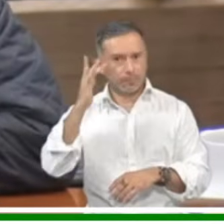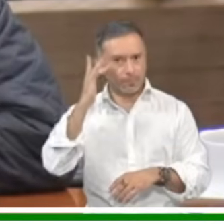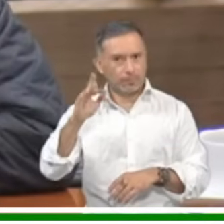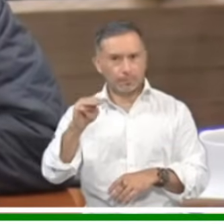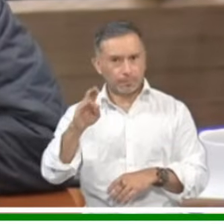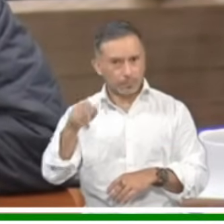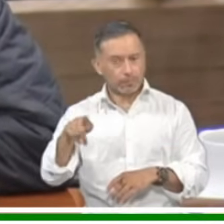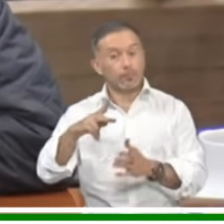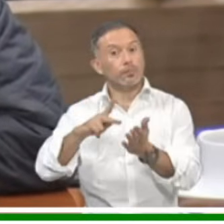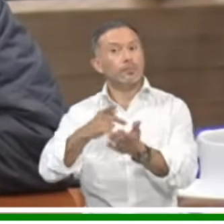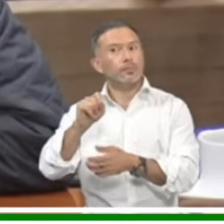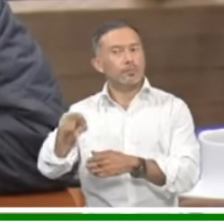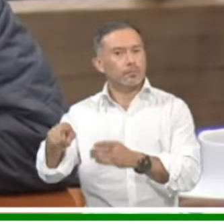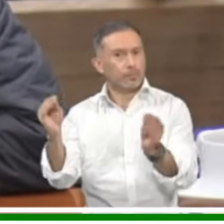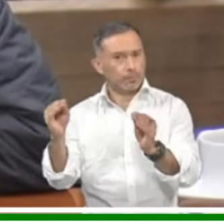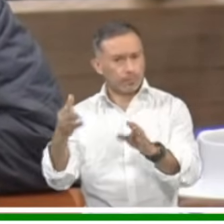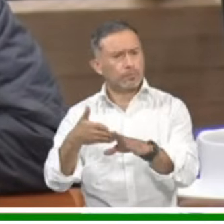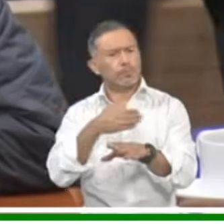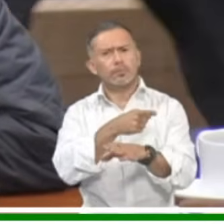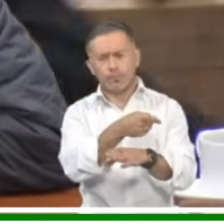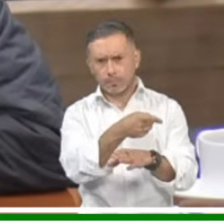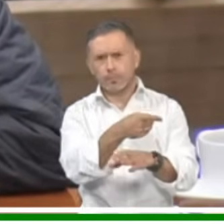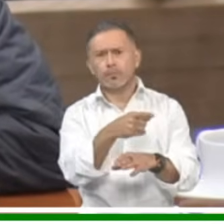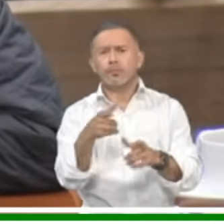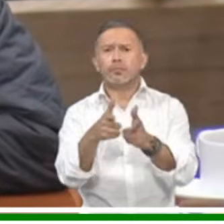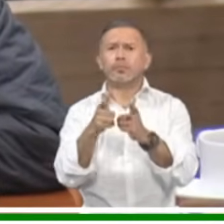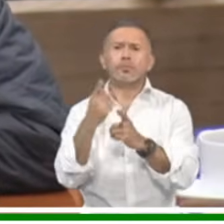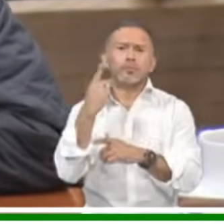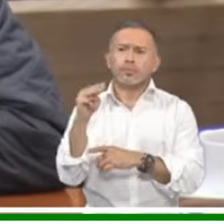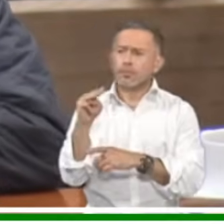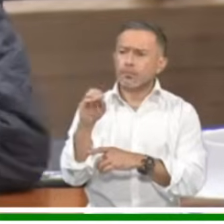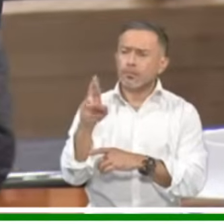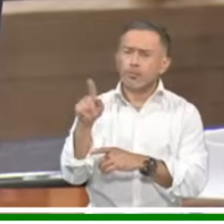nosotros estuvimos de acuerdo con la propuesta de Morena.